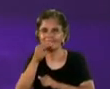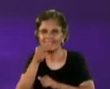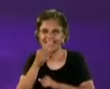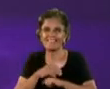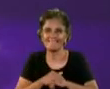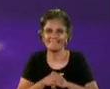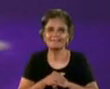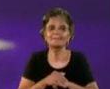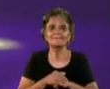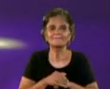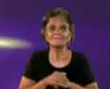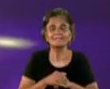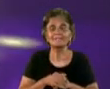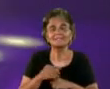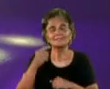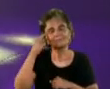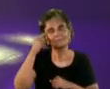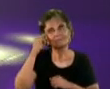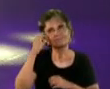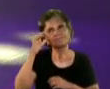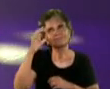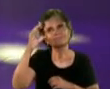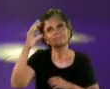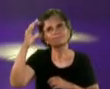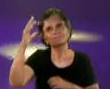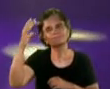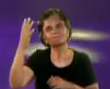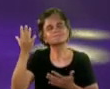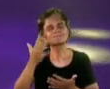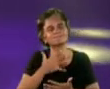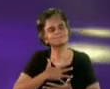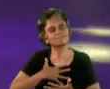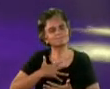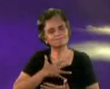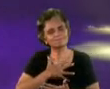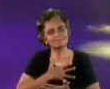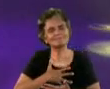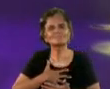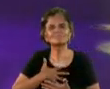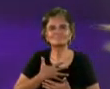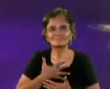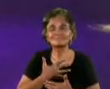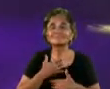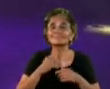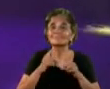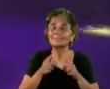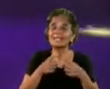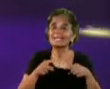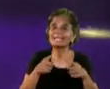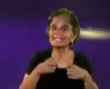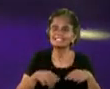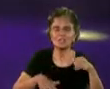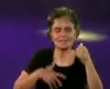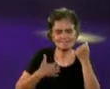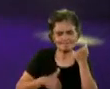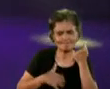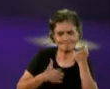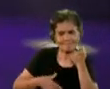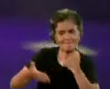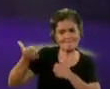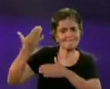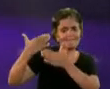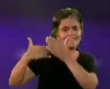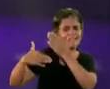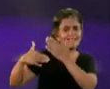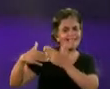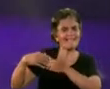hilo conductor fue la nostalgia propia de este género musical, pero también de aquellas canciones rockeras que fueron parte